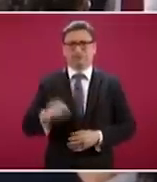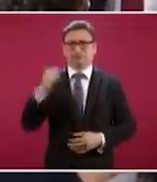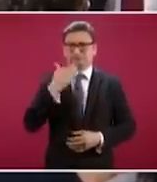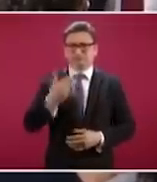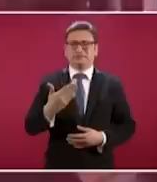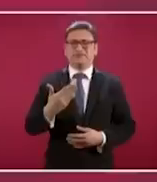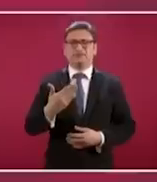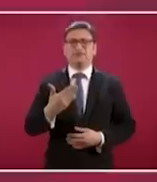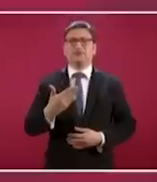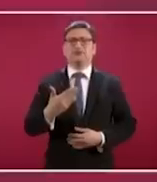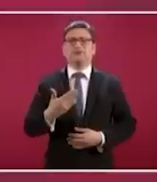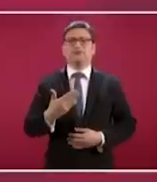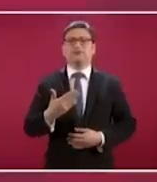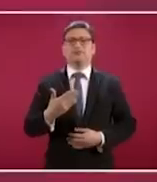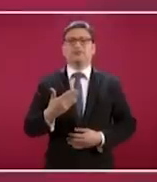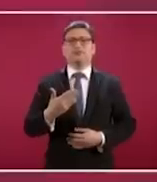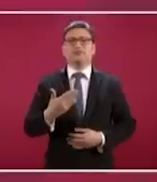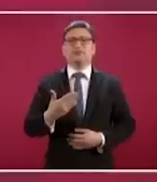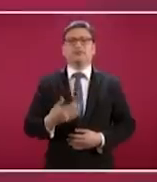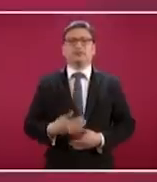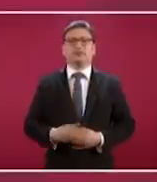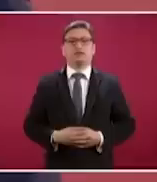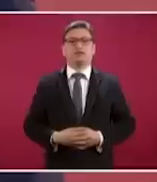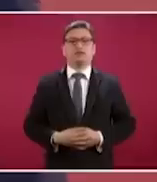y que